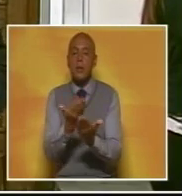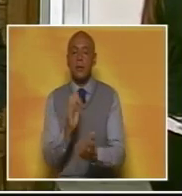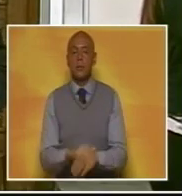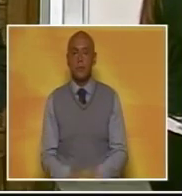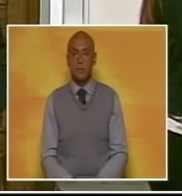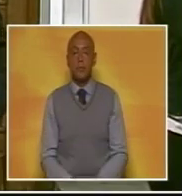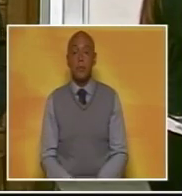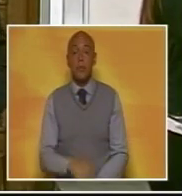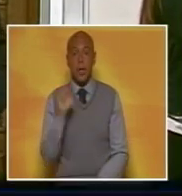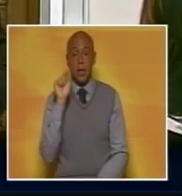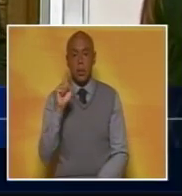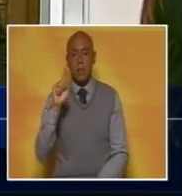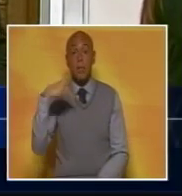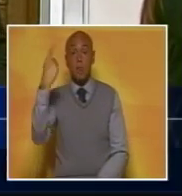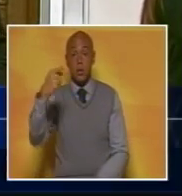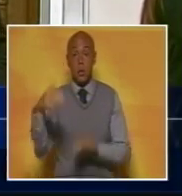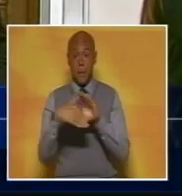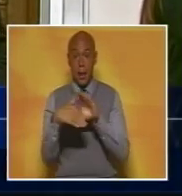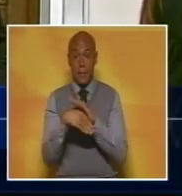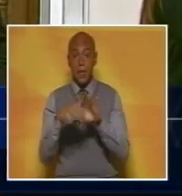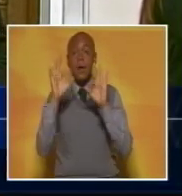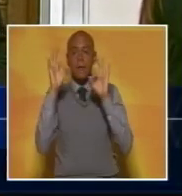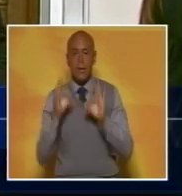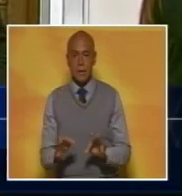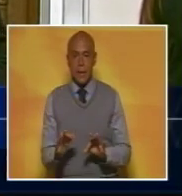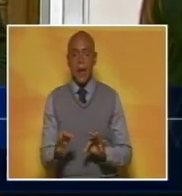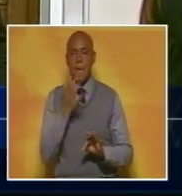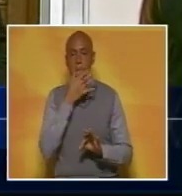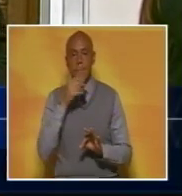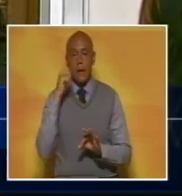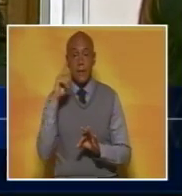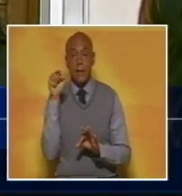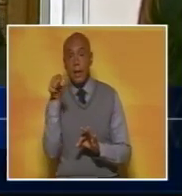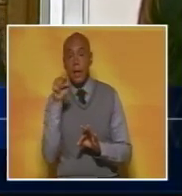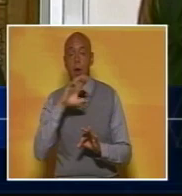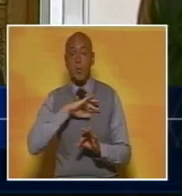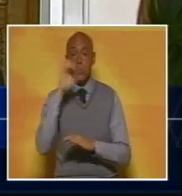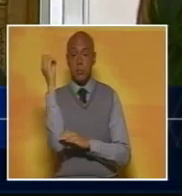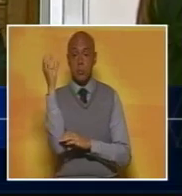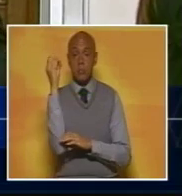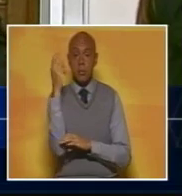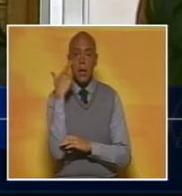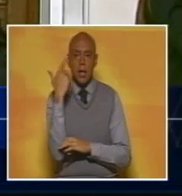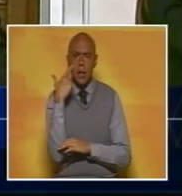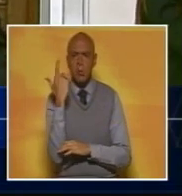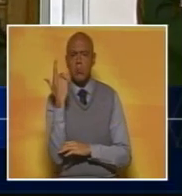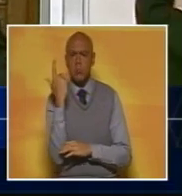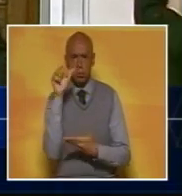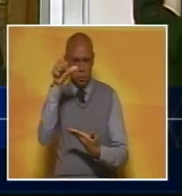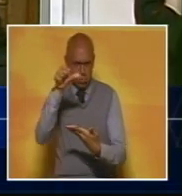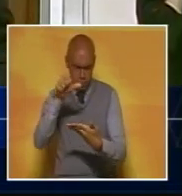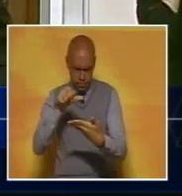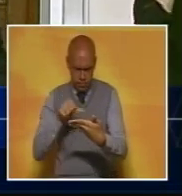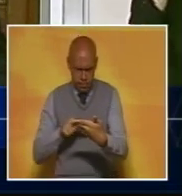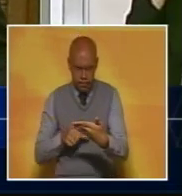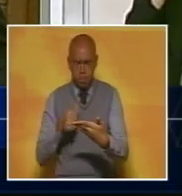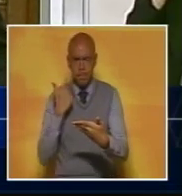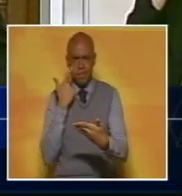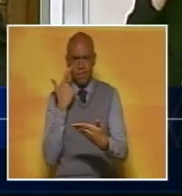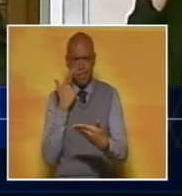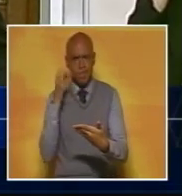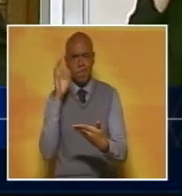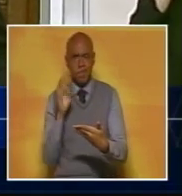entonces será el próximo martes cuando el Parlamento evaluará la terna